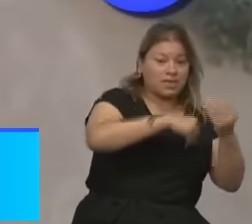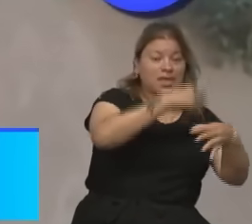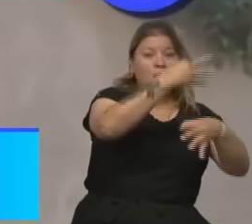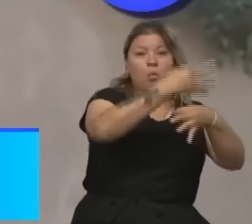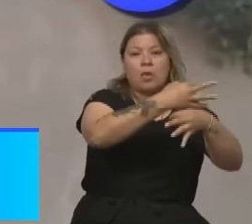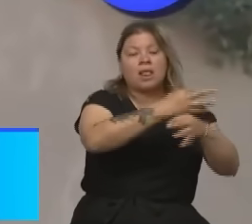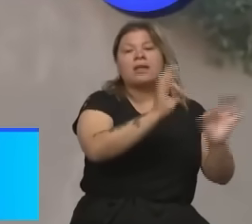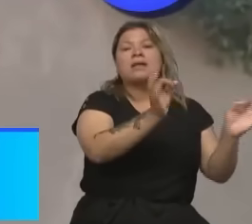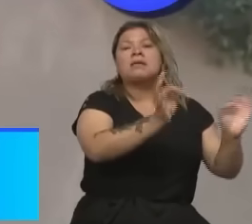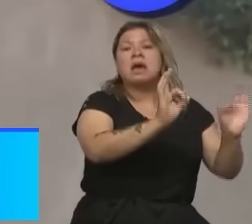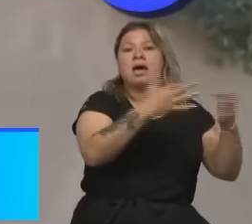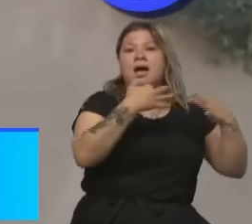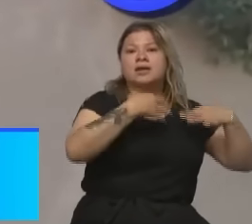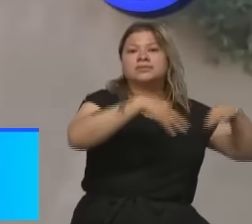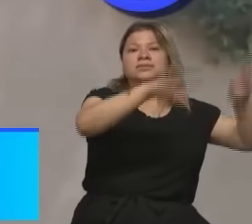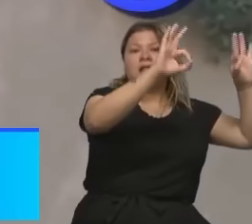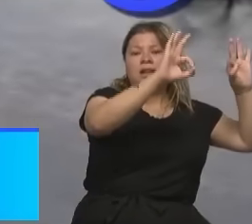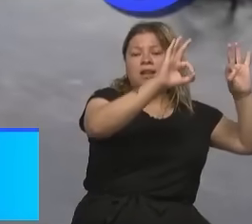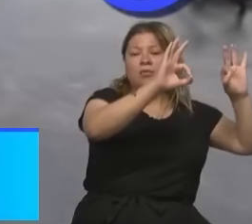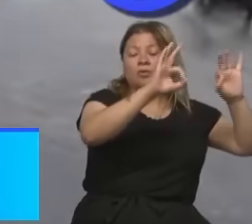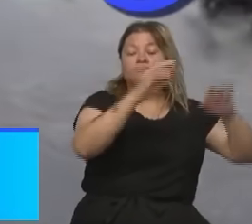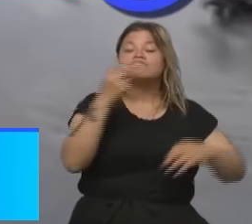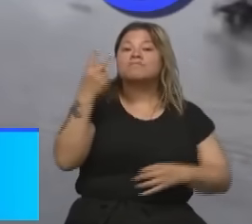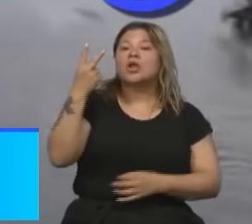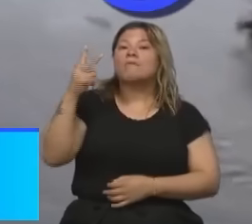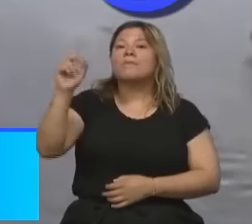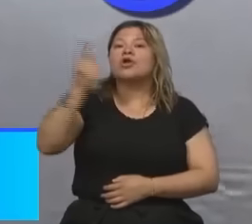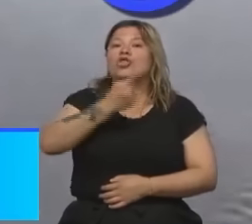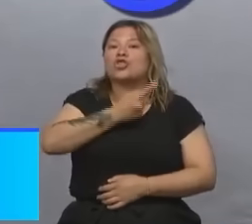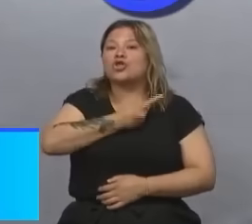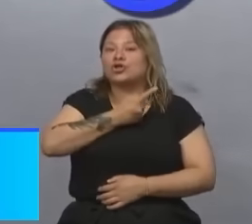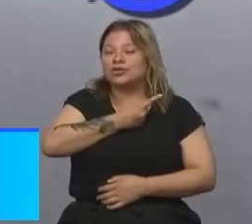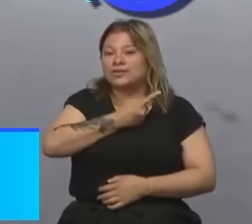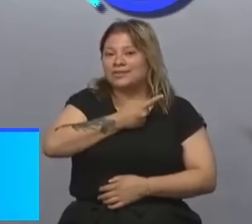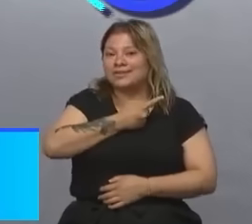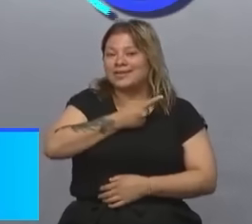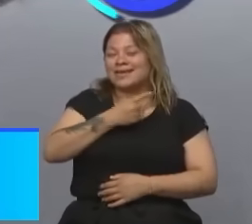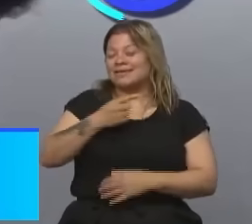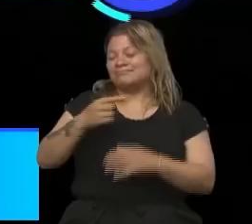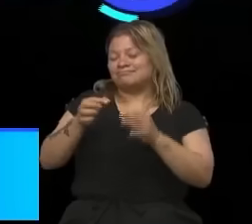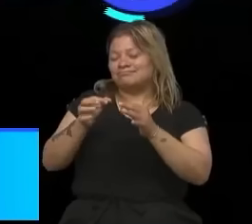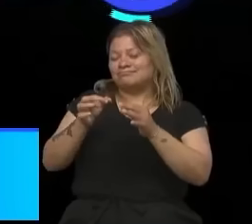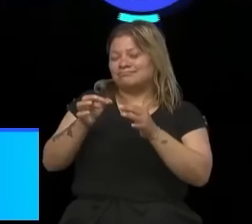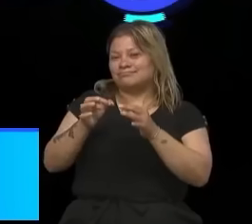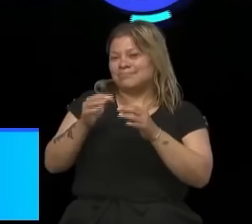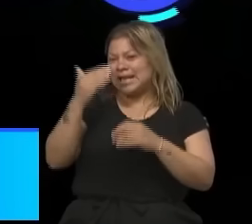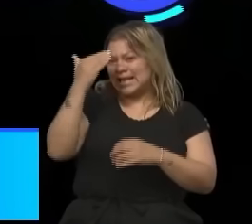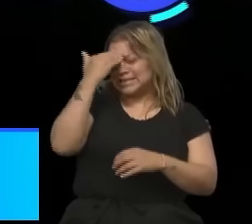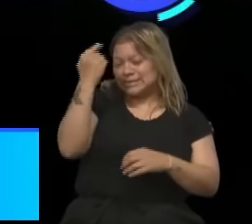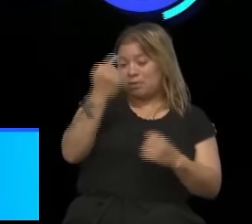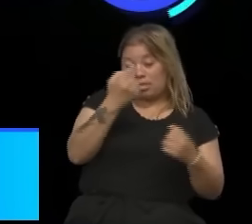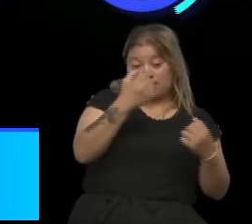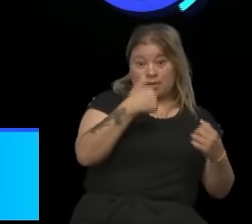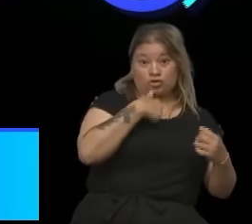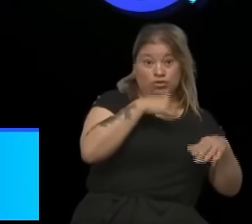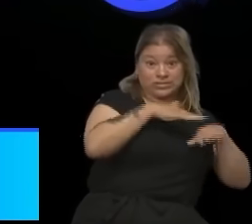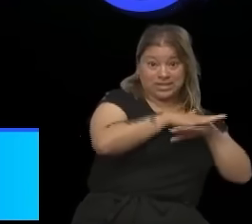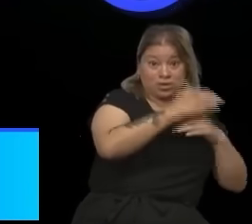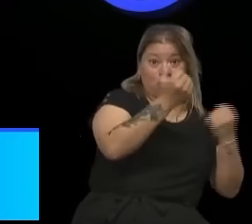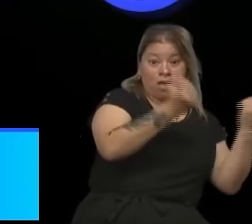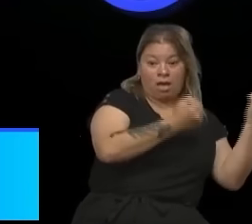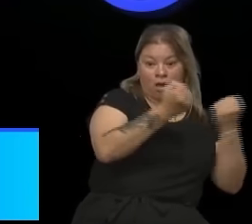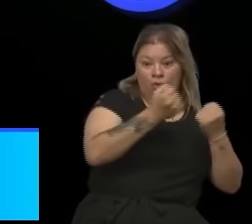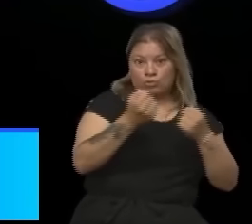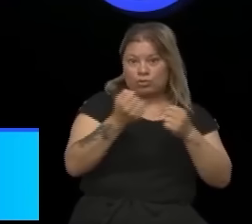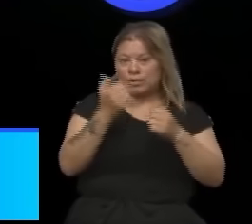y demás, no ha ocurrido nada. Pero lo peor ha ocurrido a nada más a 15 minutos en auto de aquí y fueron horas